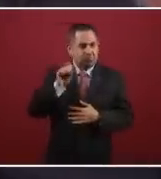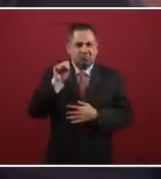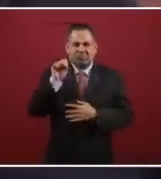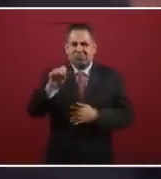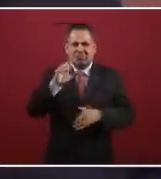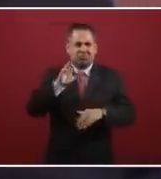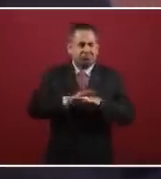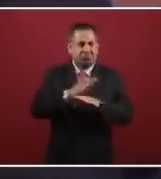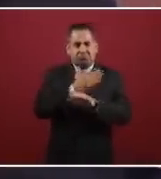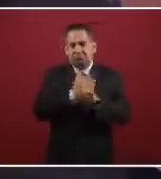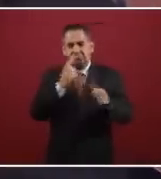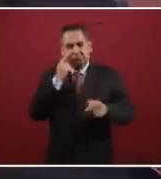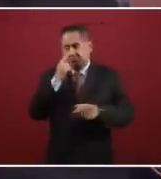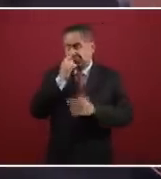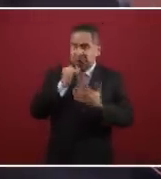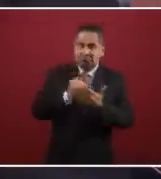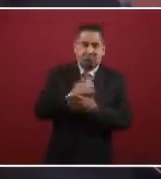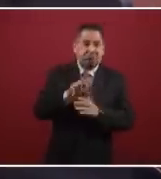más democrático de México,